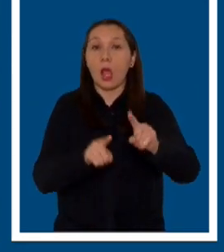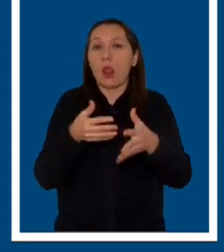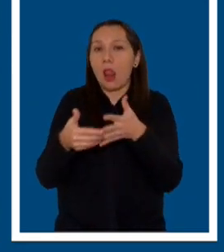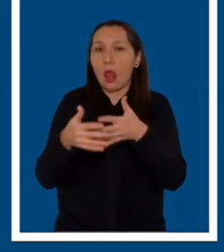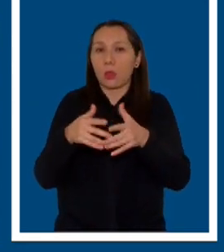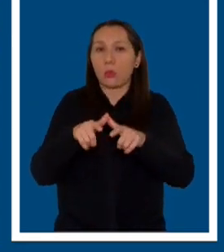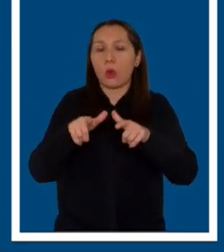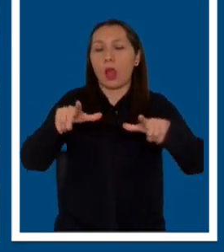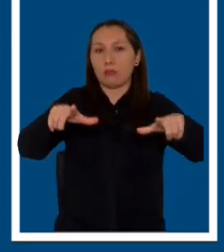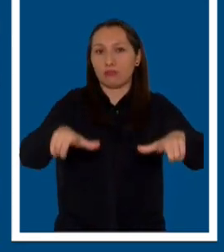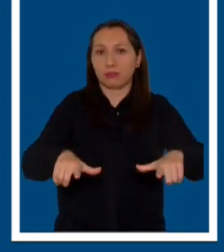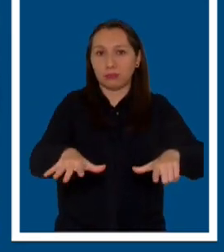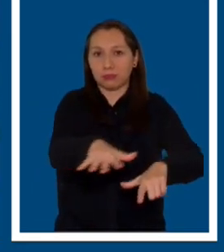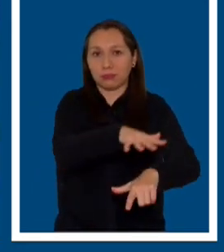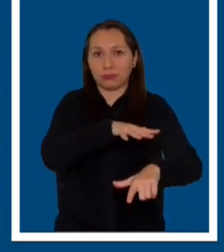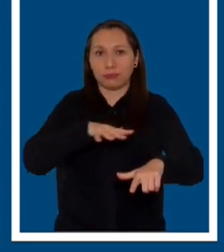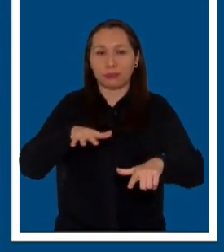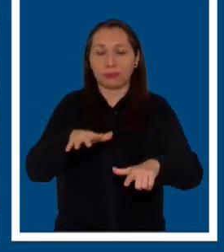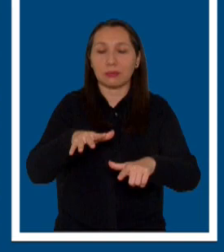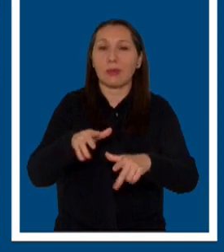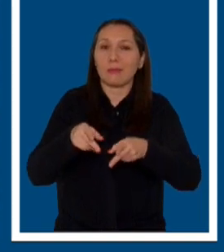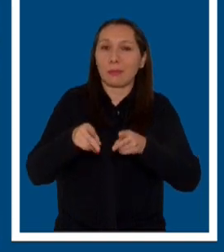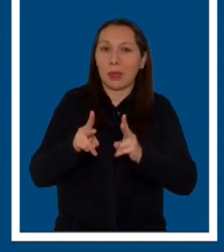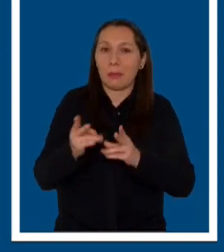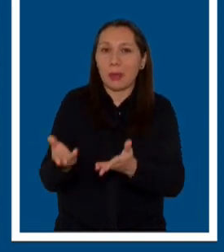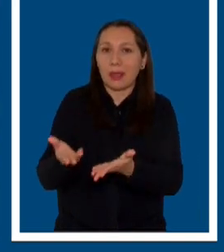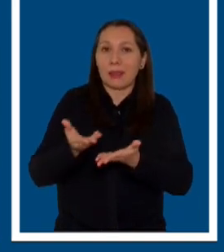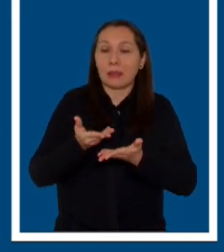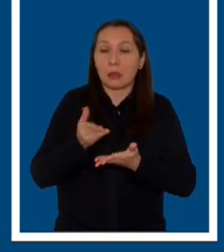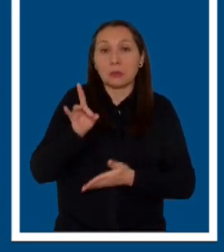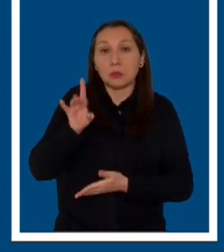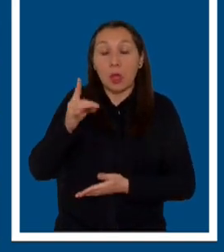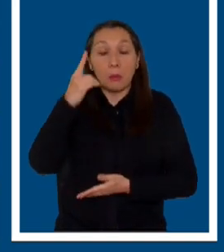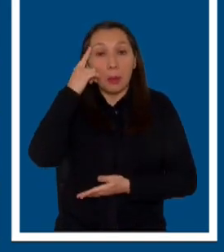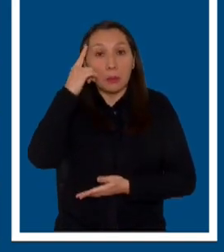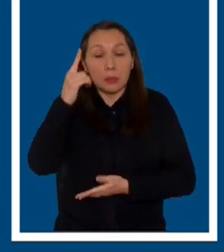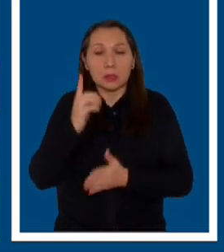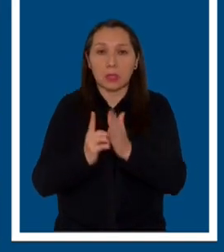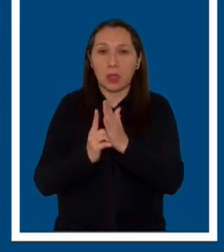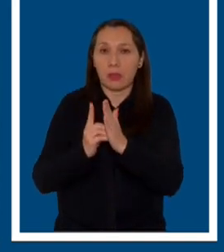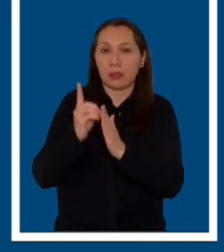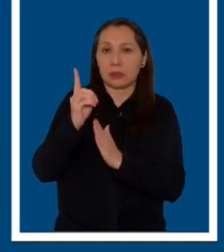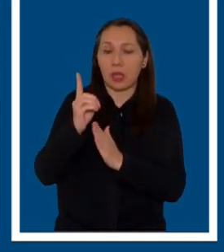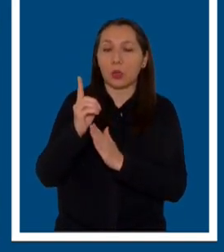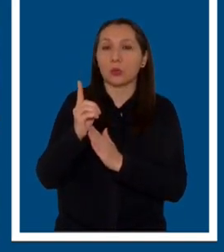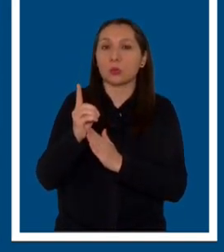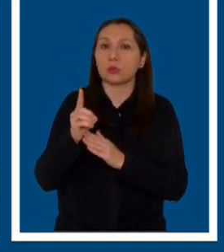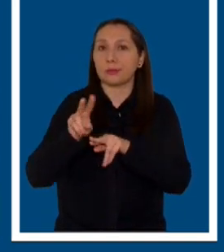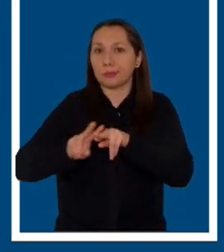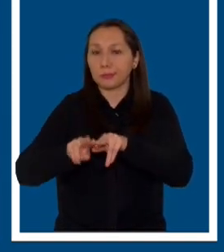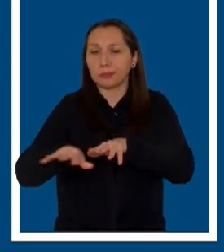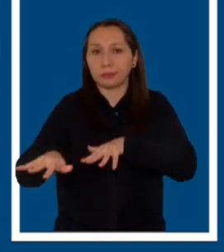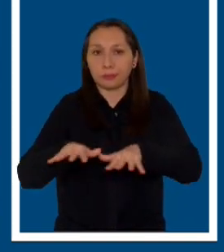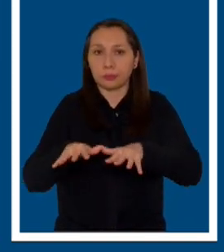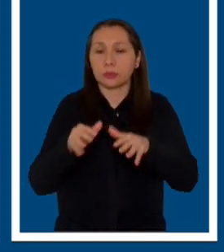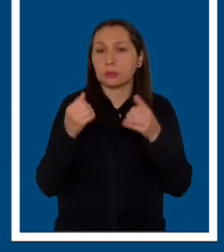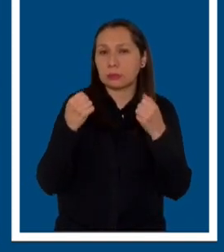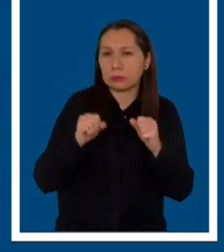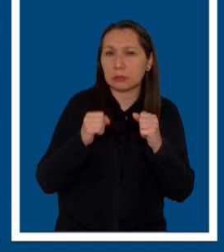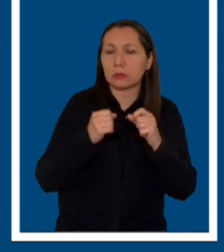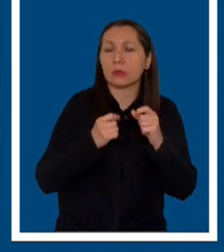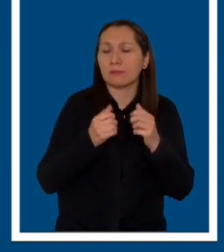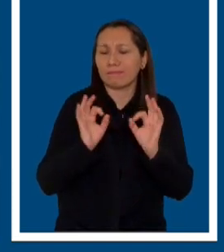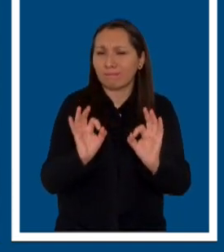naturales que por cierto nos van a permitir no solamente el desarrollo y la ejecución de disciplinas